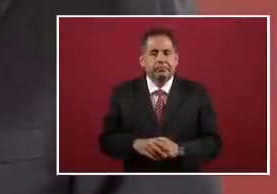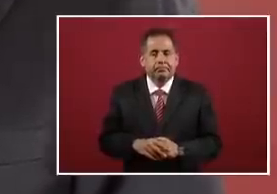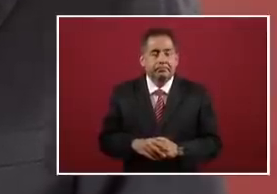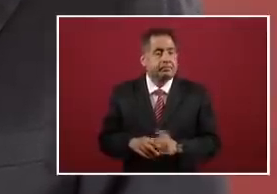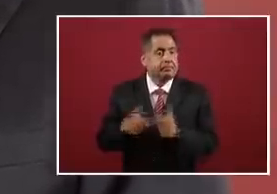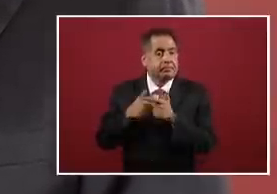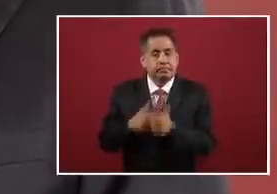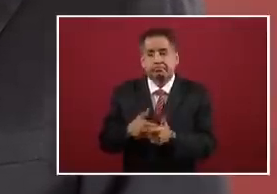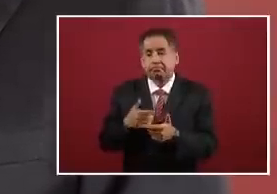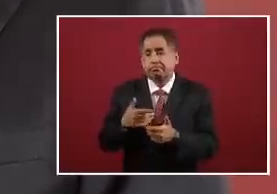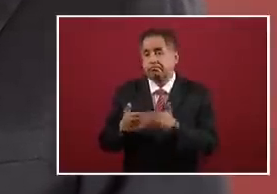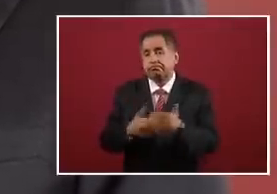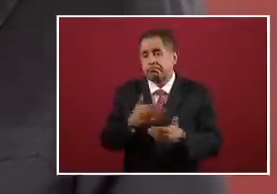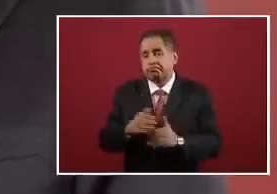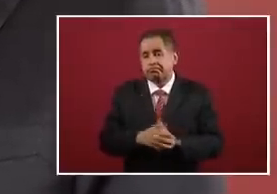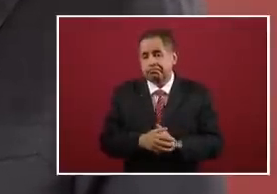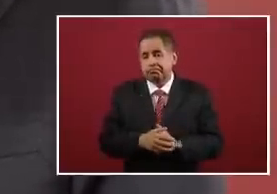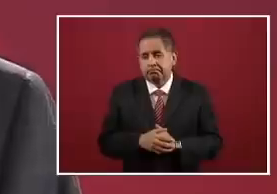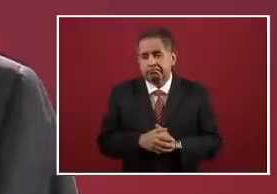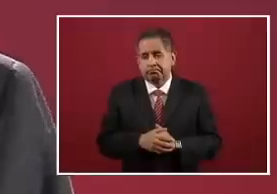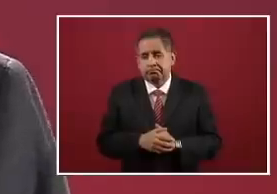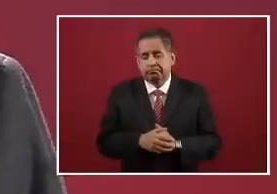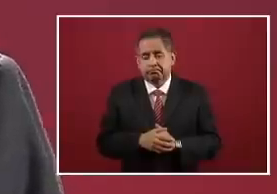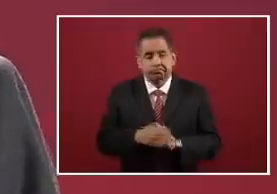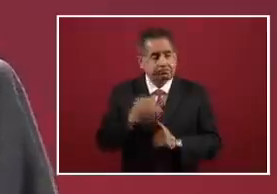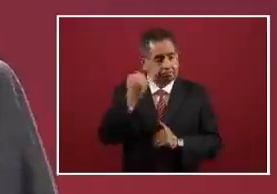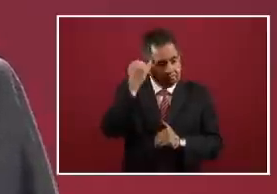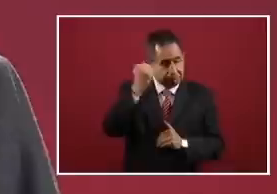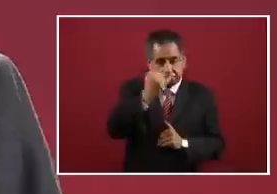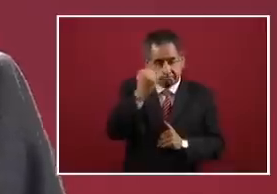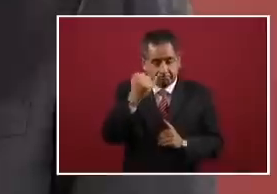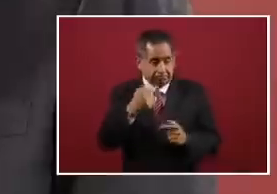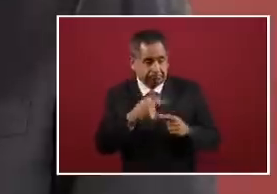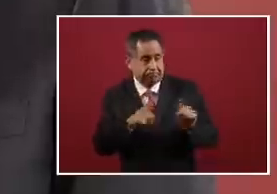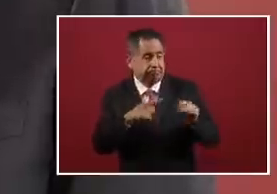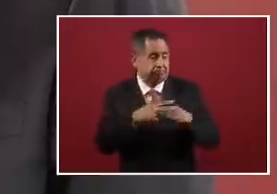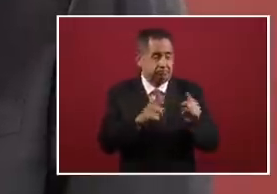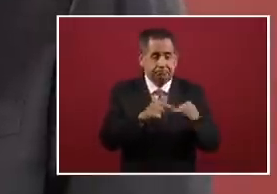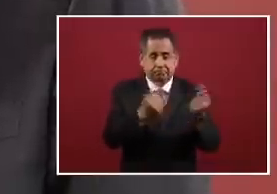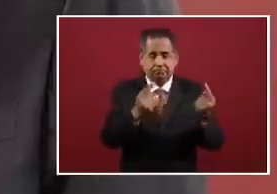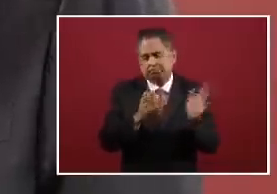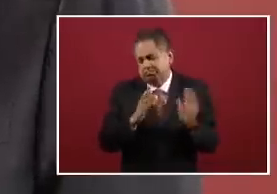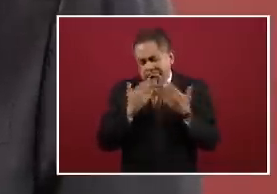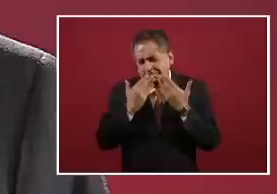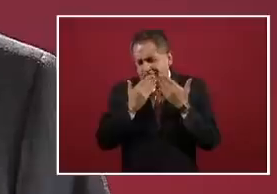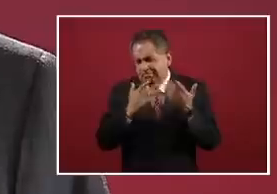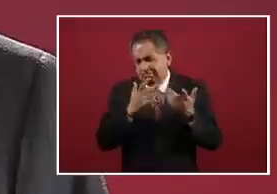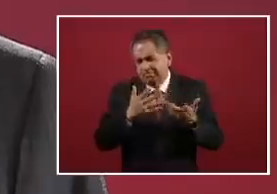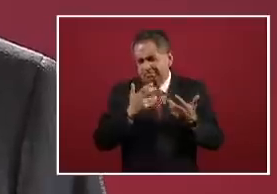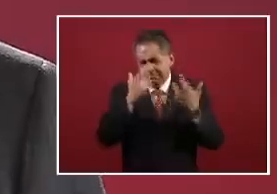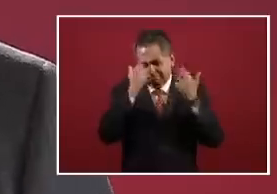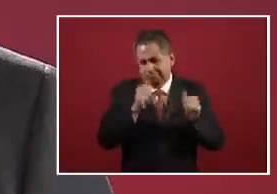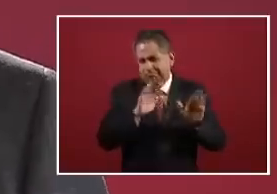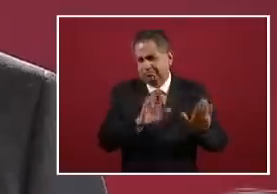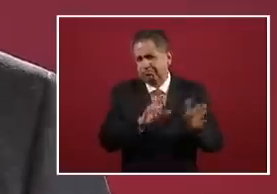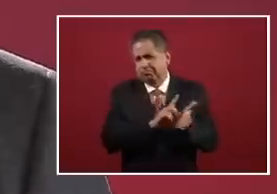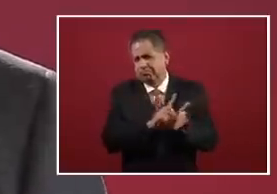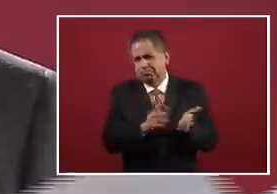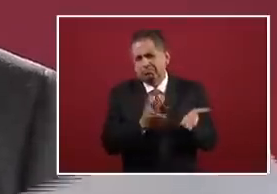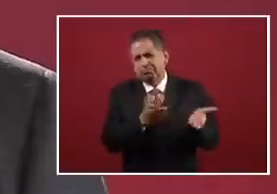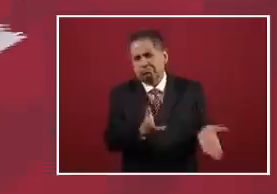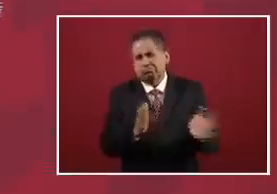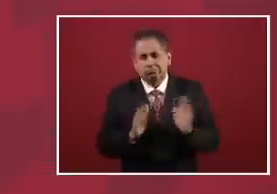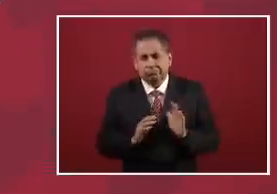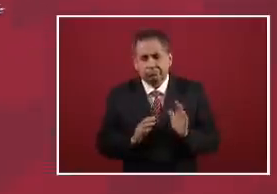seguir con sus diferencias, están en todo su derecho, pero a ver si se